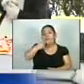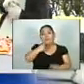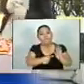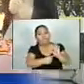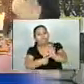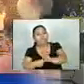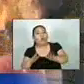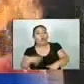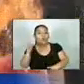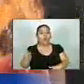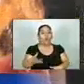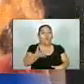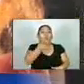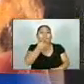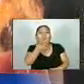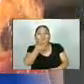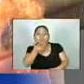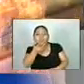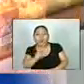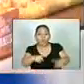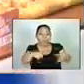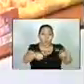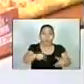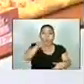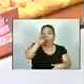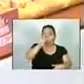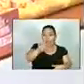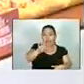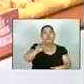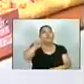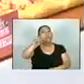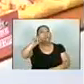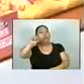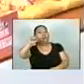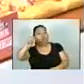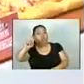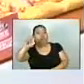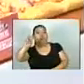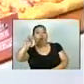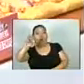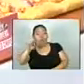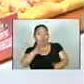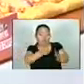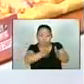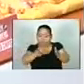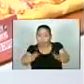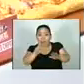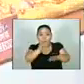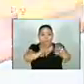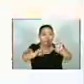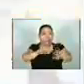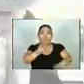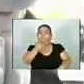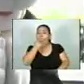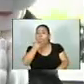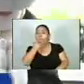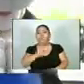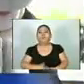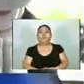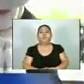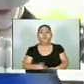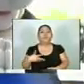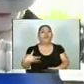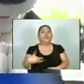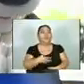salvadoreños sus nuevos sabores, las Pizza 4 Tasty Lovers. 16 porciones de pizza llenas de sabor. Hemos